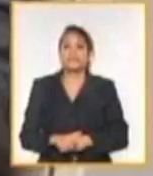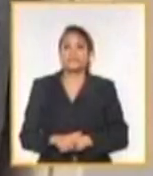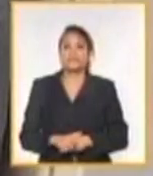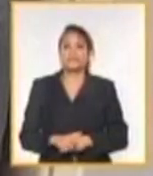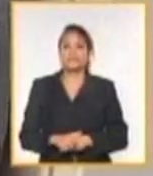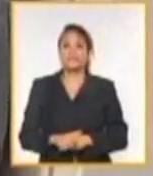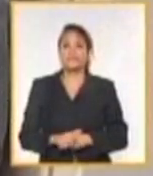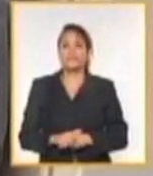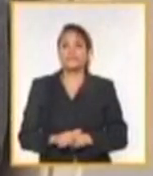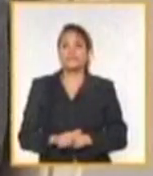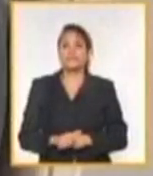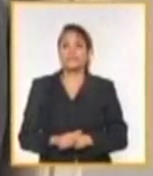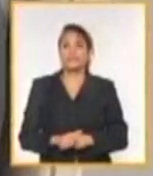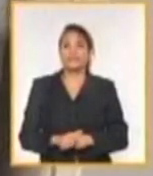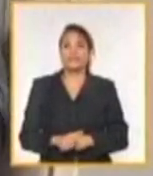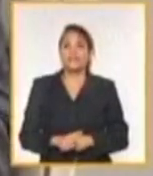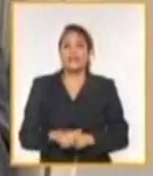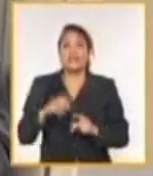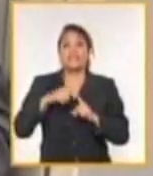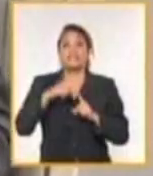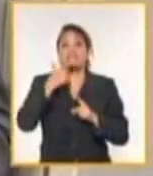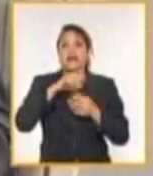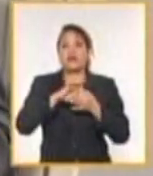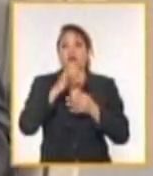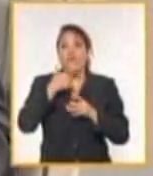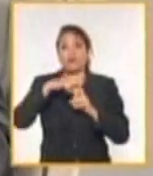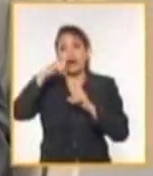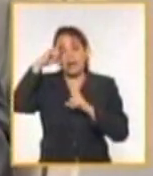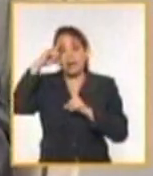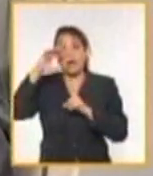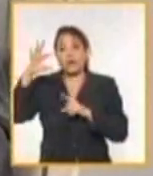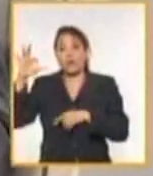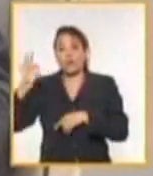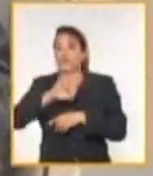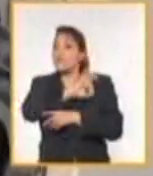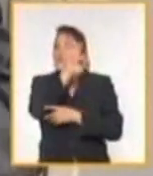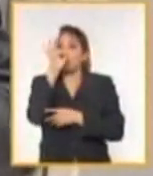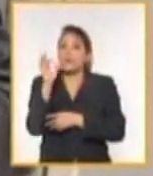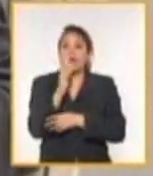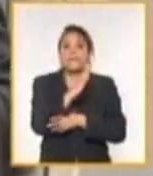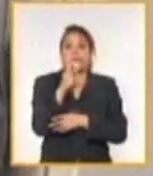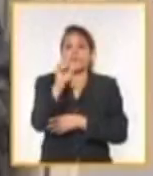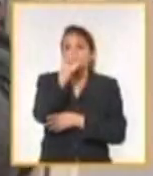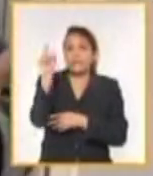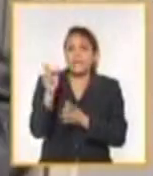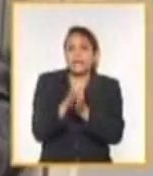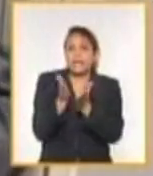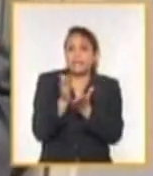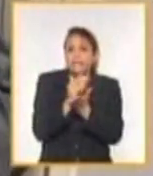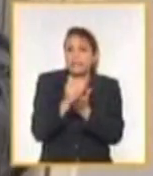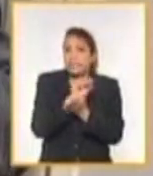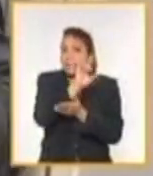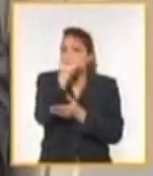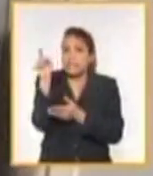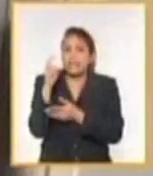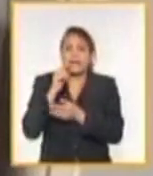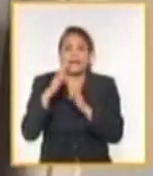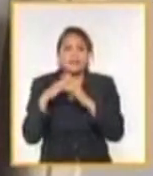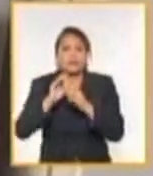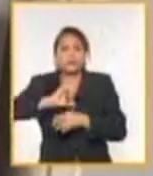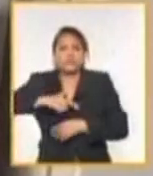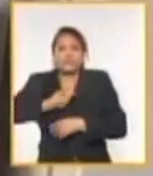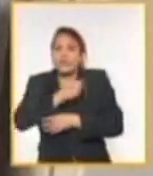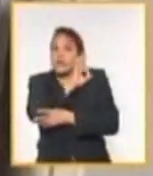donde hablaba de Tahuasco, dice, en Tahuasco nunca hubo una biblioteca, una librería, nunca hubo una casa de cultura. Es decir, de